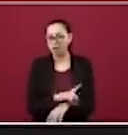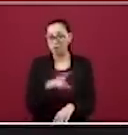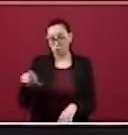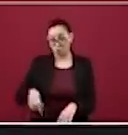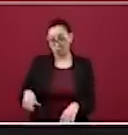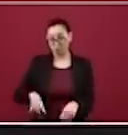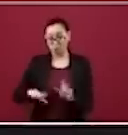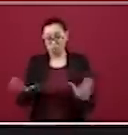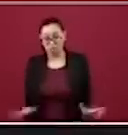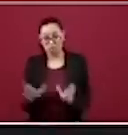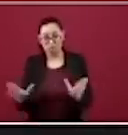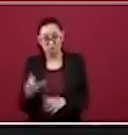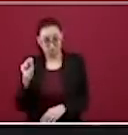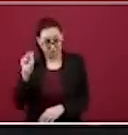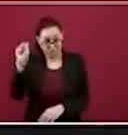gobierno,